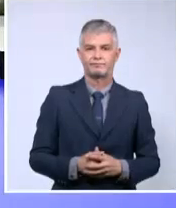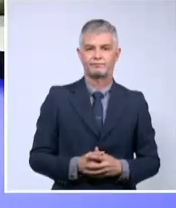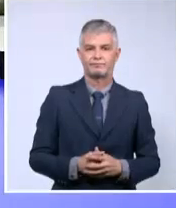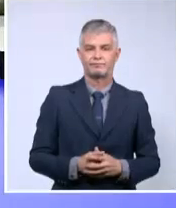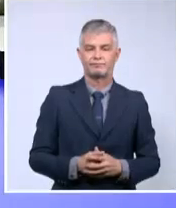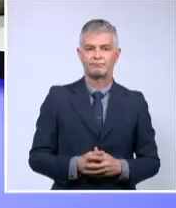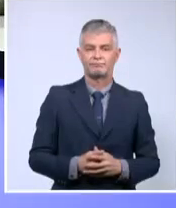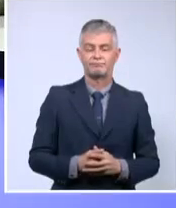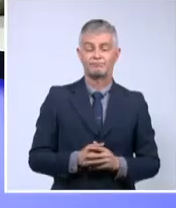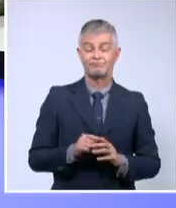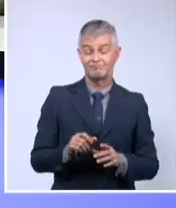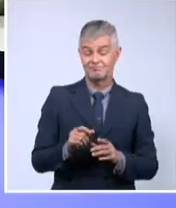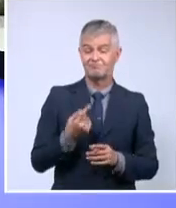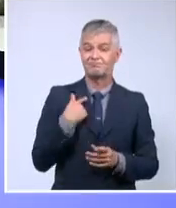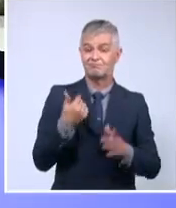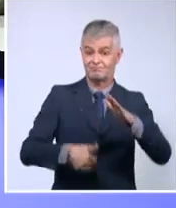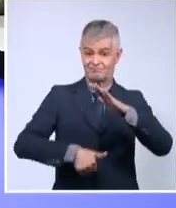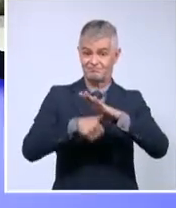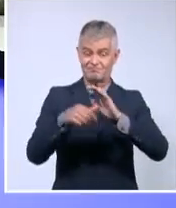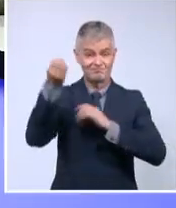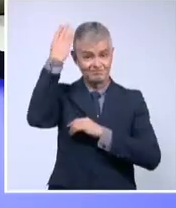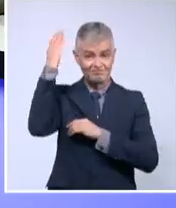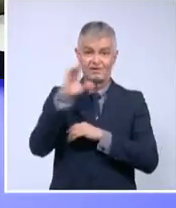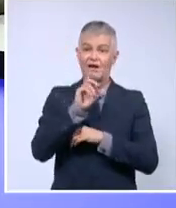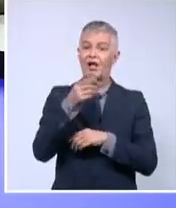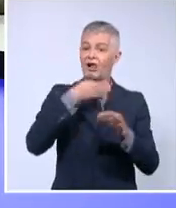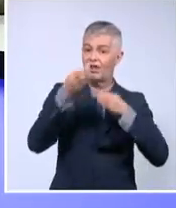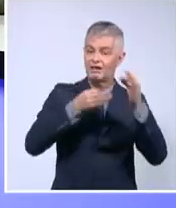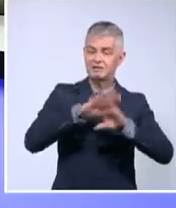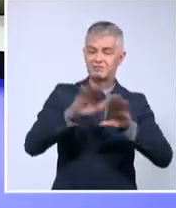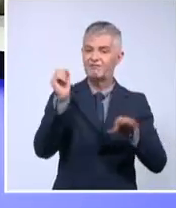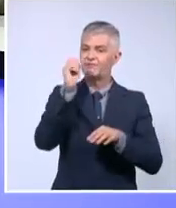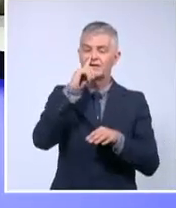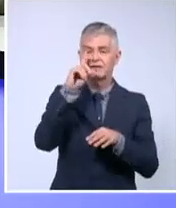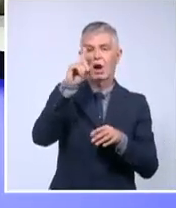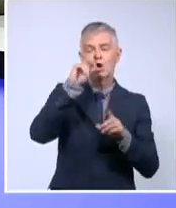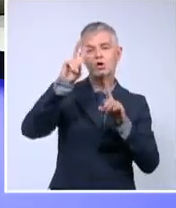Con las palabras de nuestro presidente finaliza la emisión estelar. Por su atención, muchas gracias.